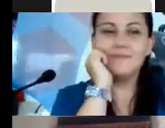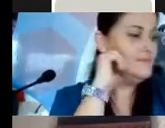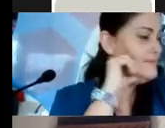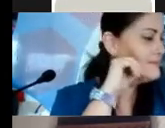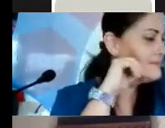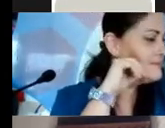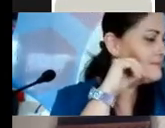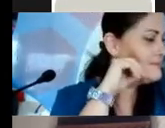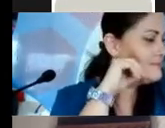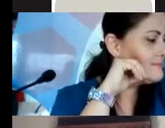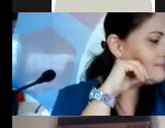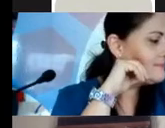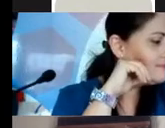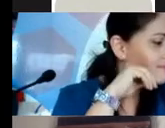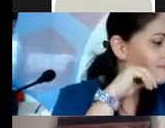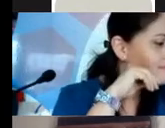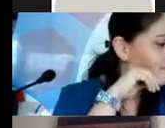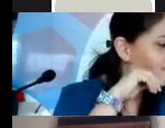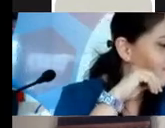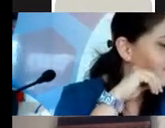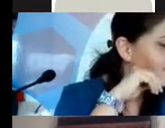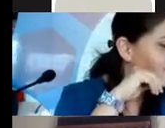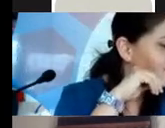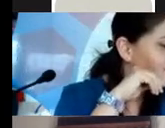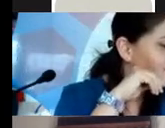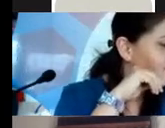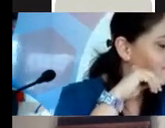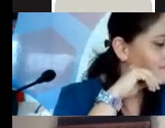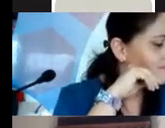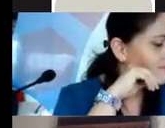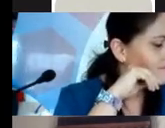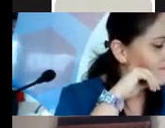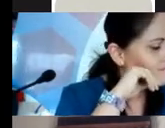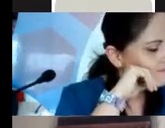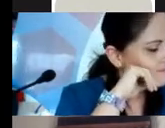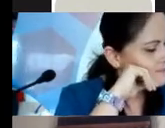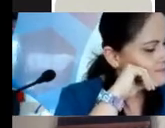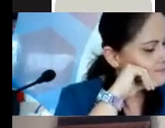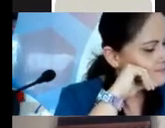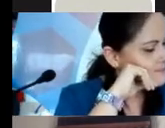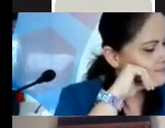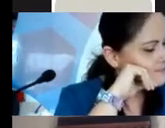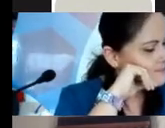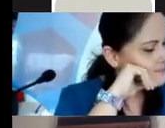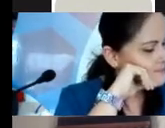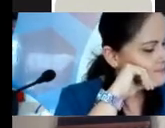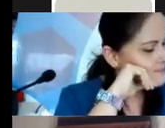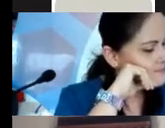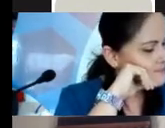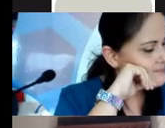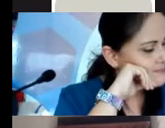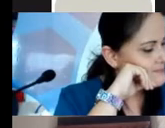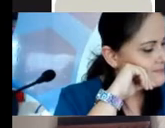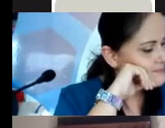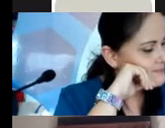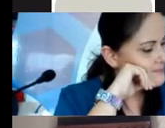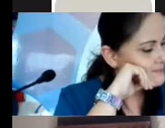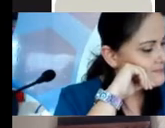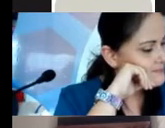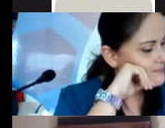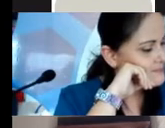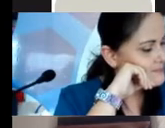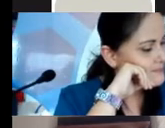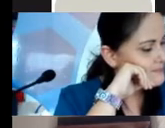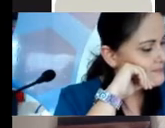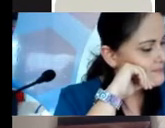segmentos inferiores que descargan sobre el cojín están siendo ahora cargados con este 20%